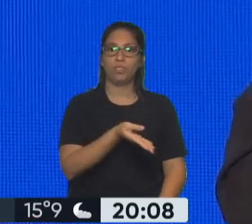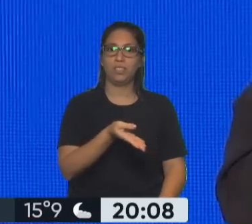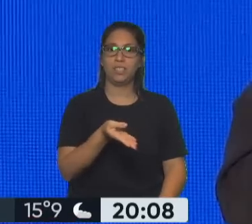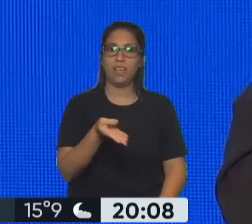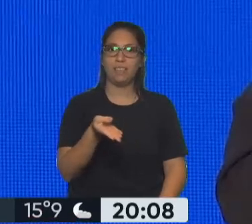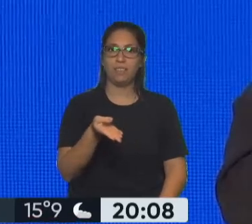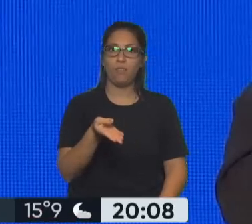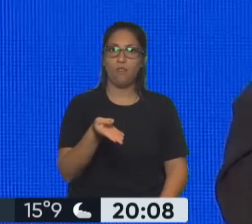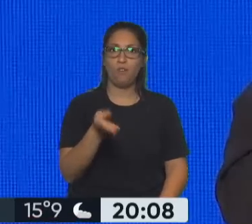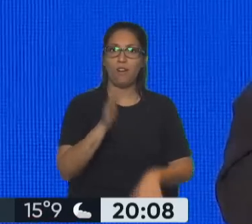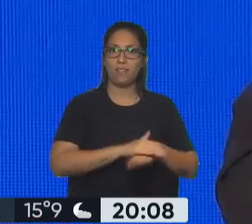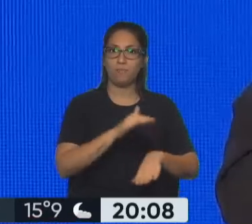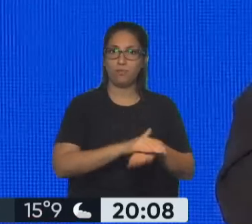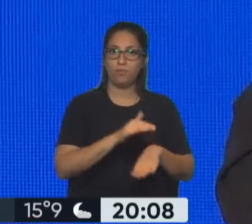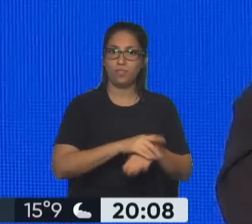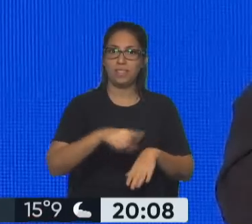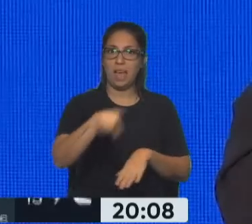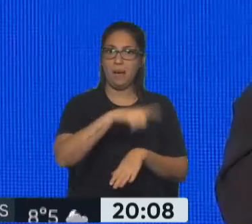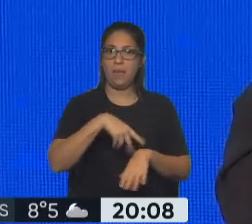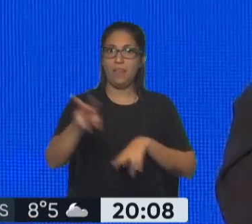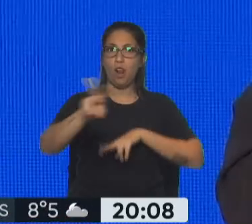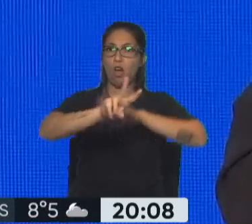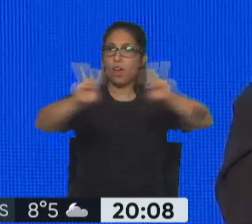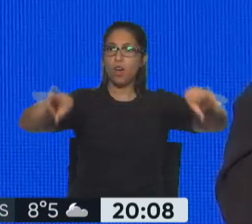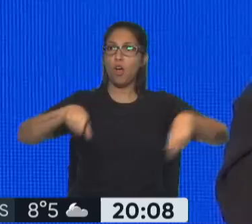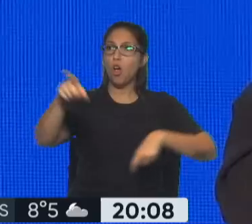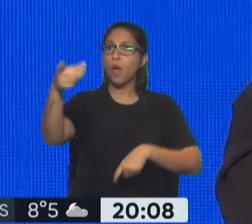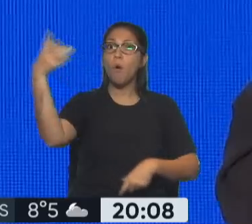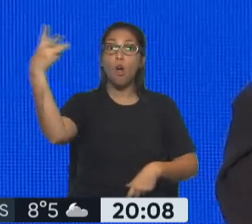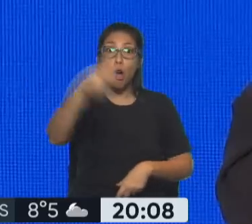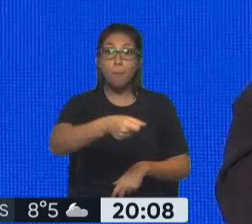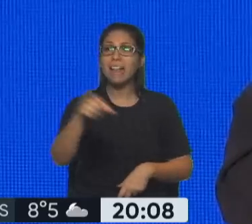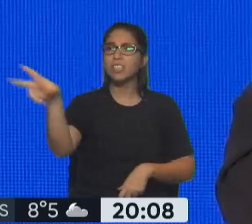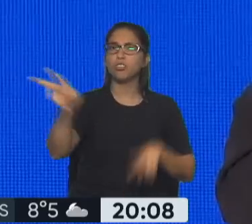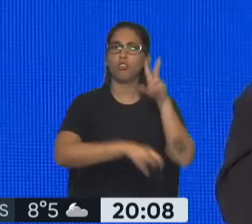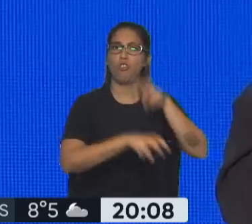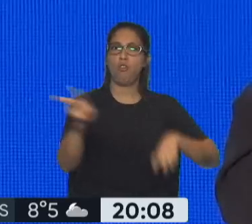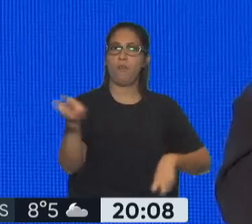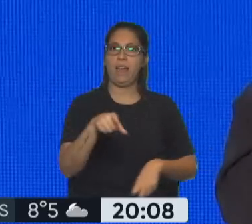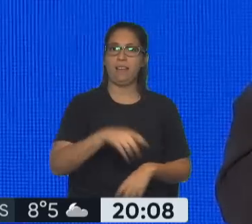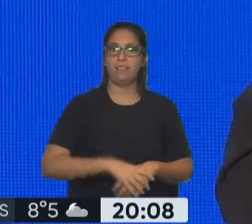74% hacen el 74% de la facturación de lo que vos comprás en la góndola.